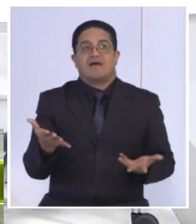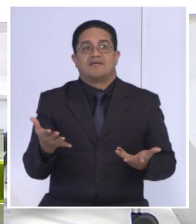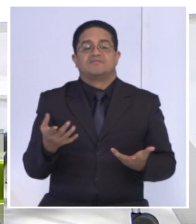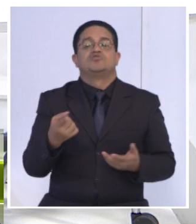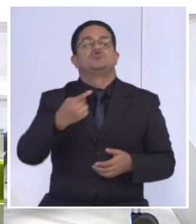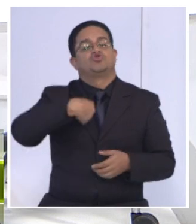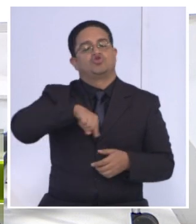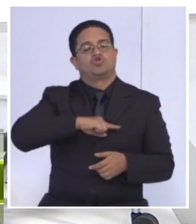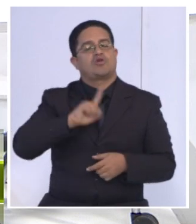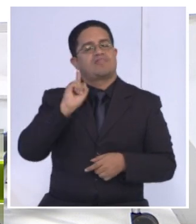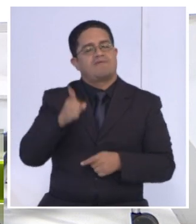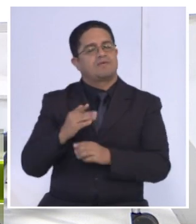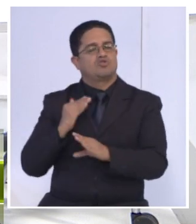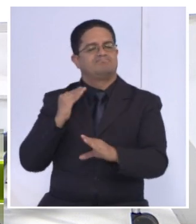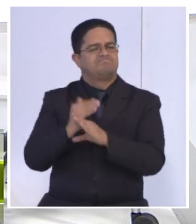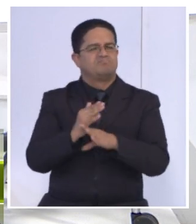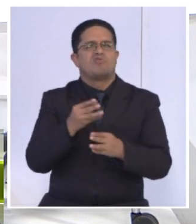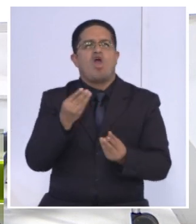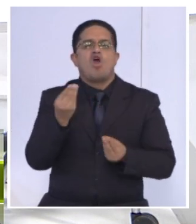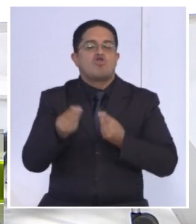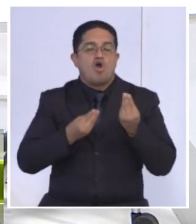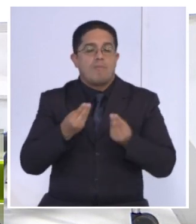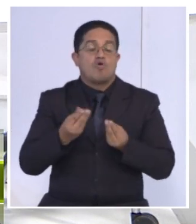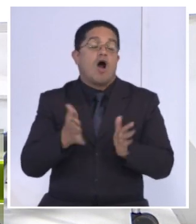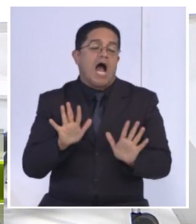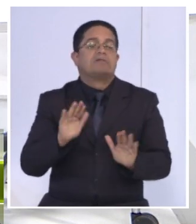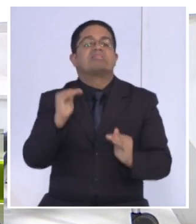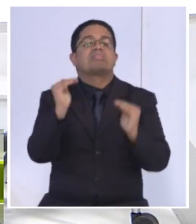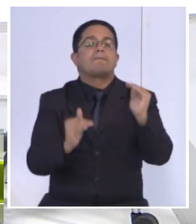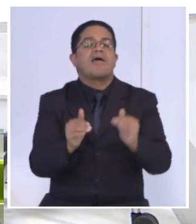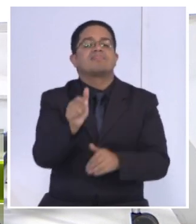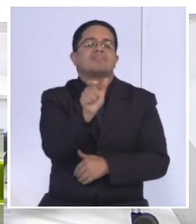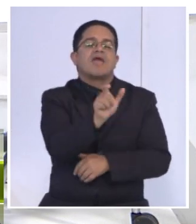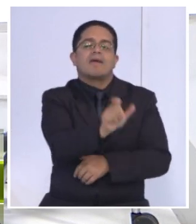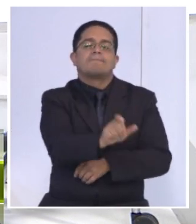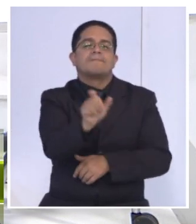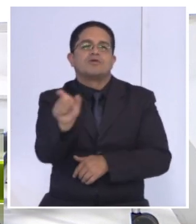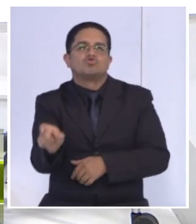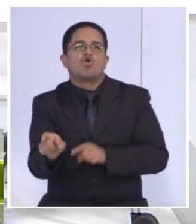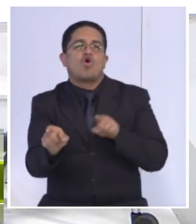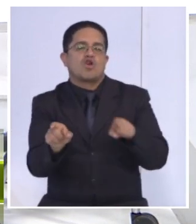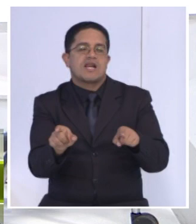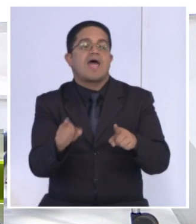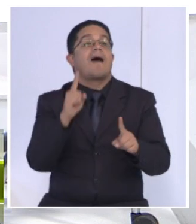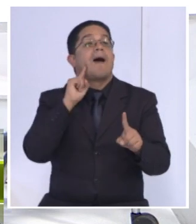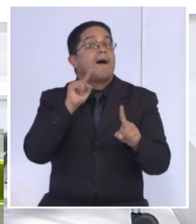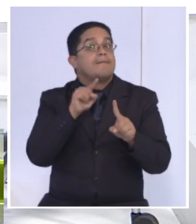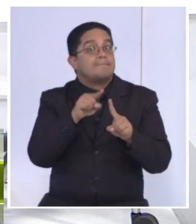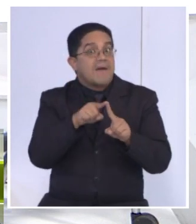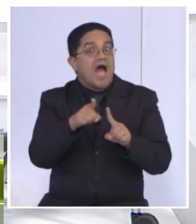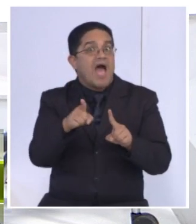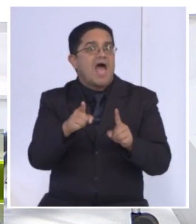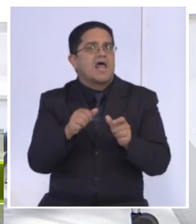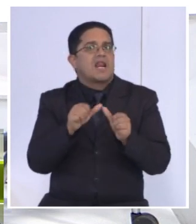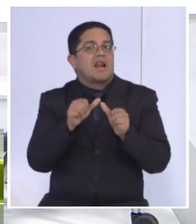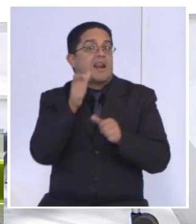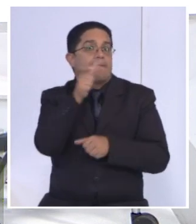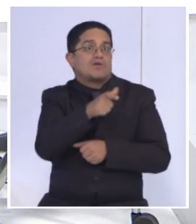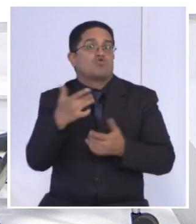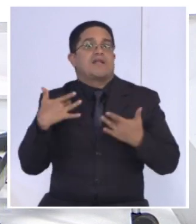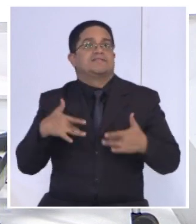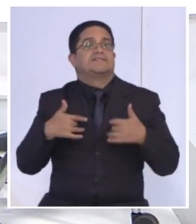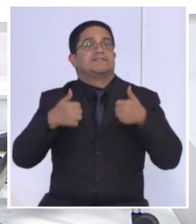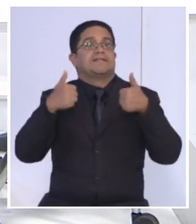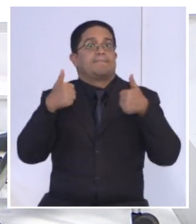quebrar la rueda con un tratamiento individualizado, poder romper ese círculo vicioso para lograr bienestar. Y Por bienestar es supuesto. salud